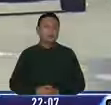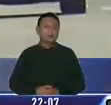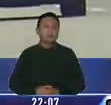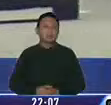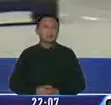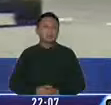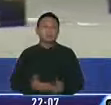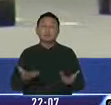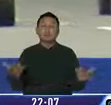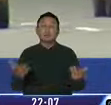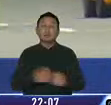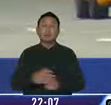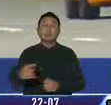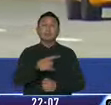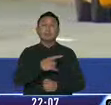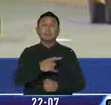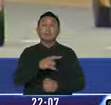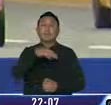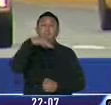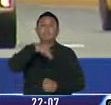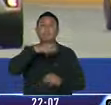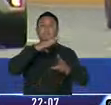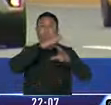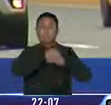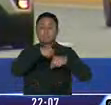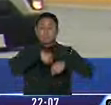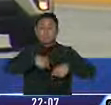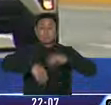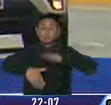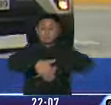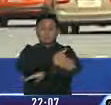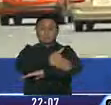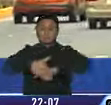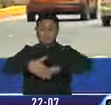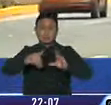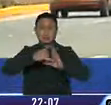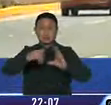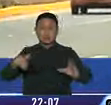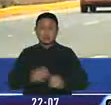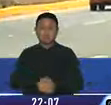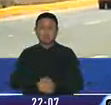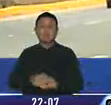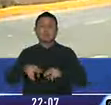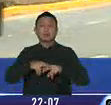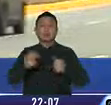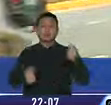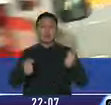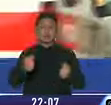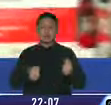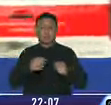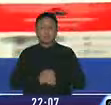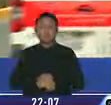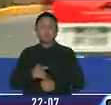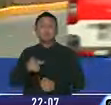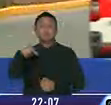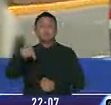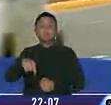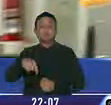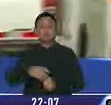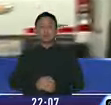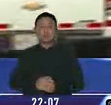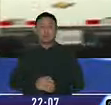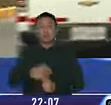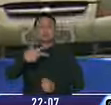El suceso se registró la noche del martes en la vía Guayaquil-Salinas. Un taxista informal había dejado una carrera en la